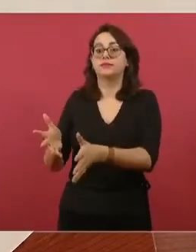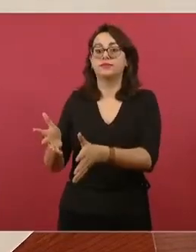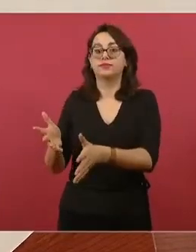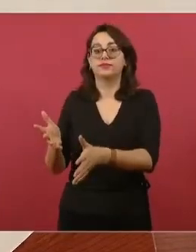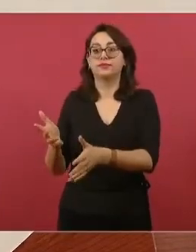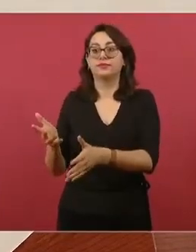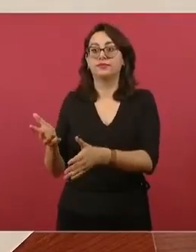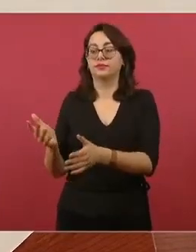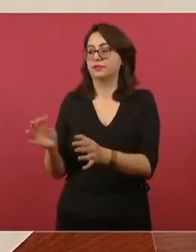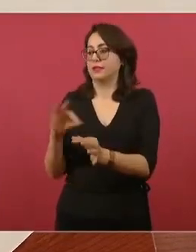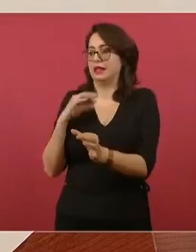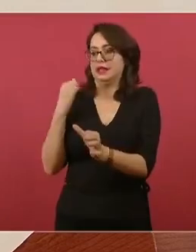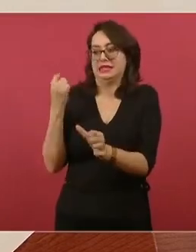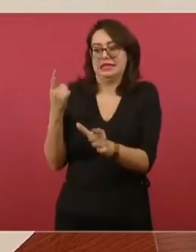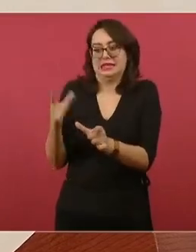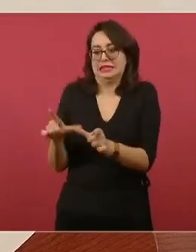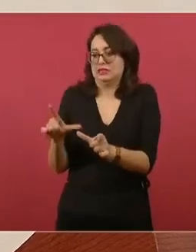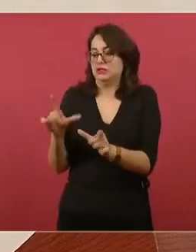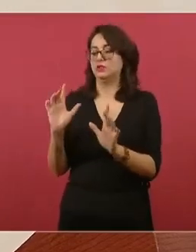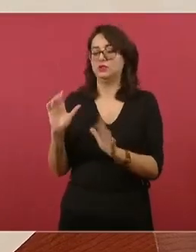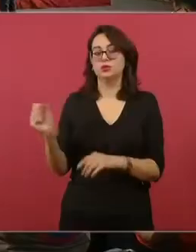con las lluvias,